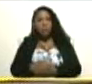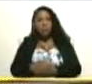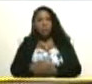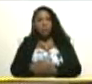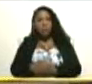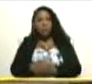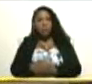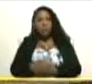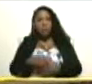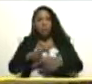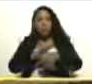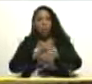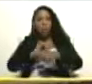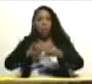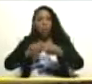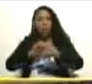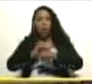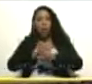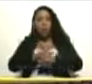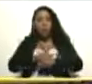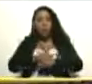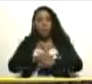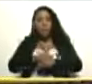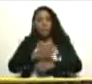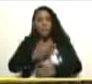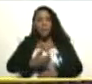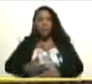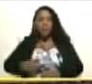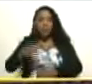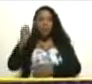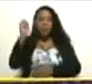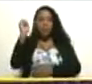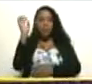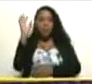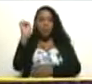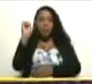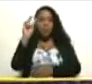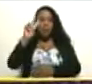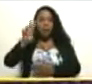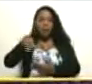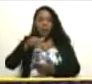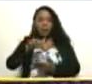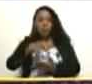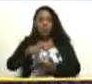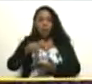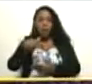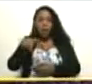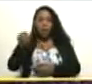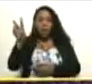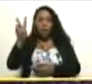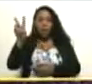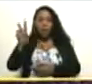Doctor Jorge Rodríguez, presidente del Poder Legislativo de nuestro país,